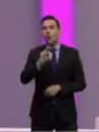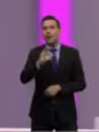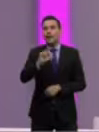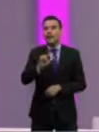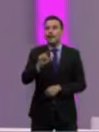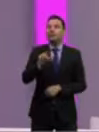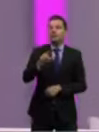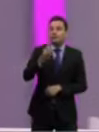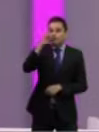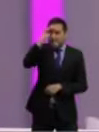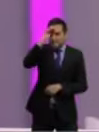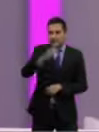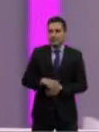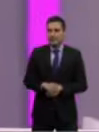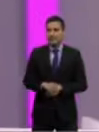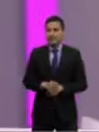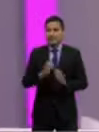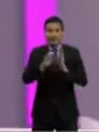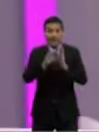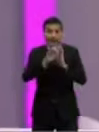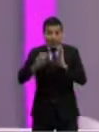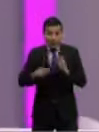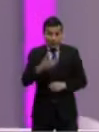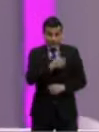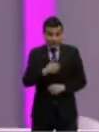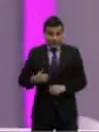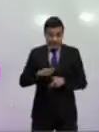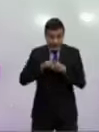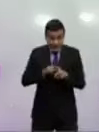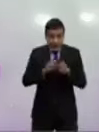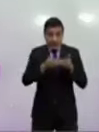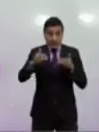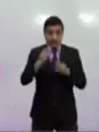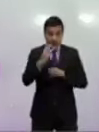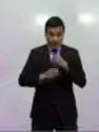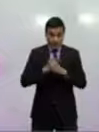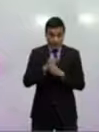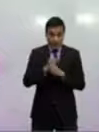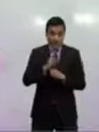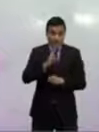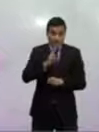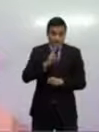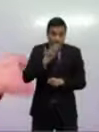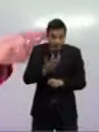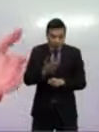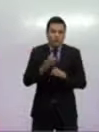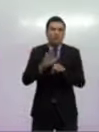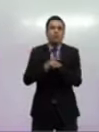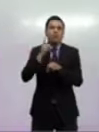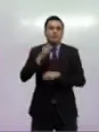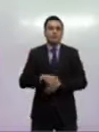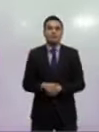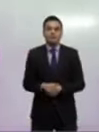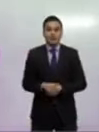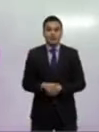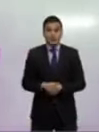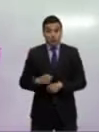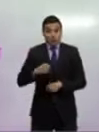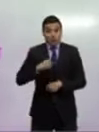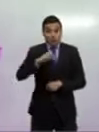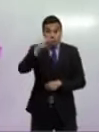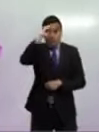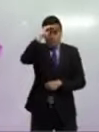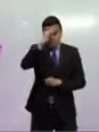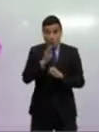¿por qué estaríamos mejor los próximos 3 años si el presidente continúa en el poder? Muchas gracias. Yo la verdad creía que venía un debate